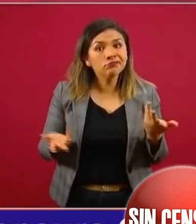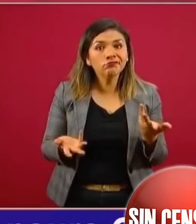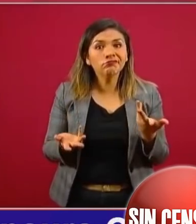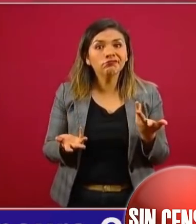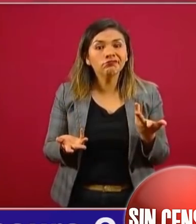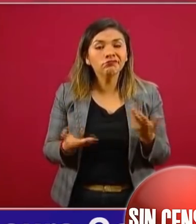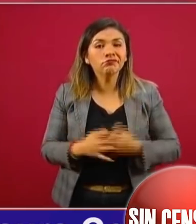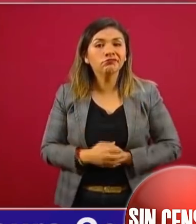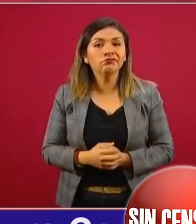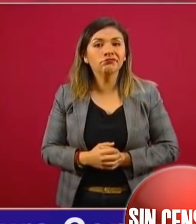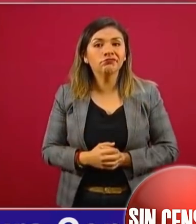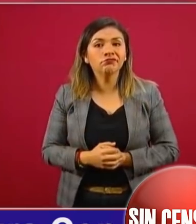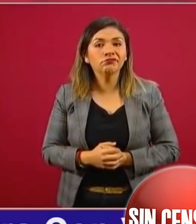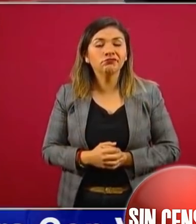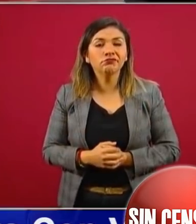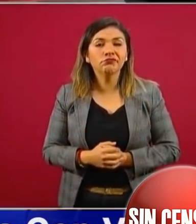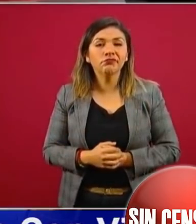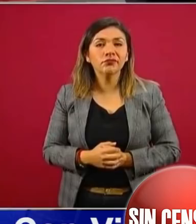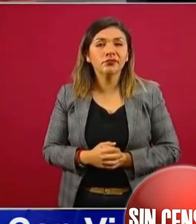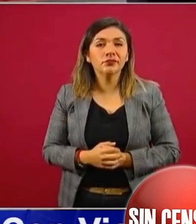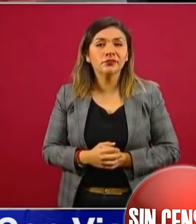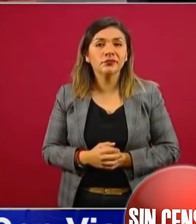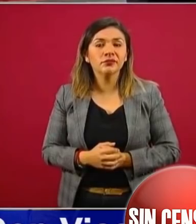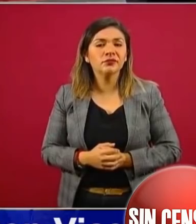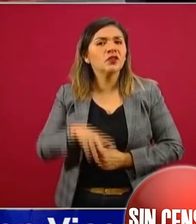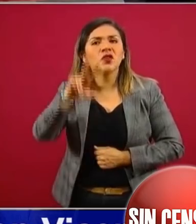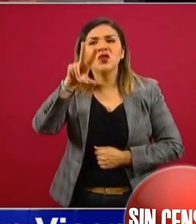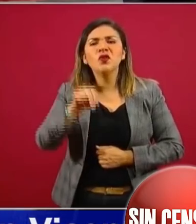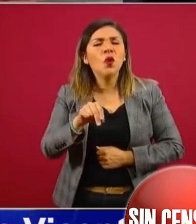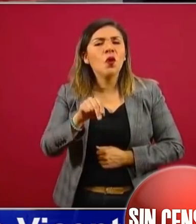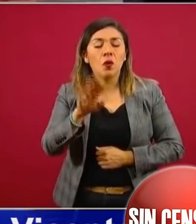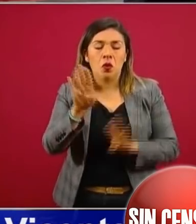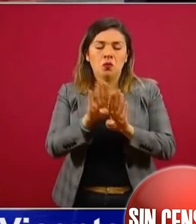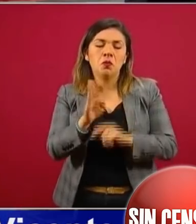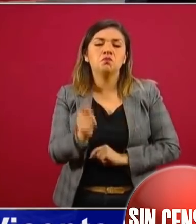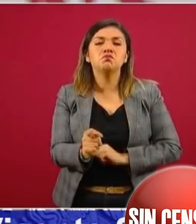y que primero no se manejara